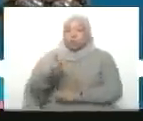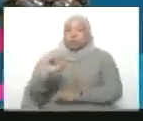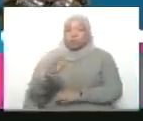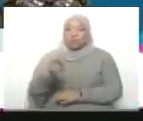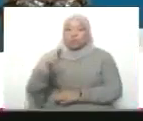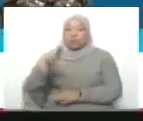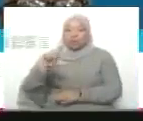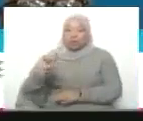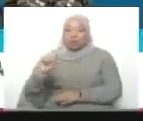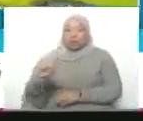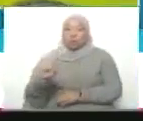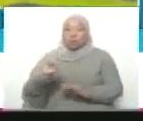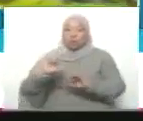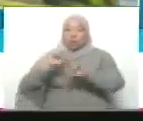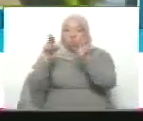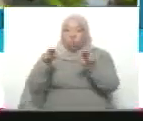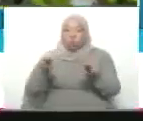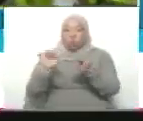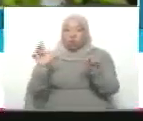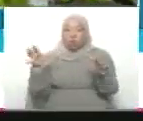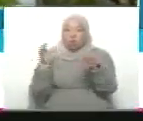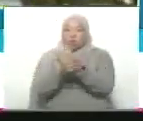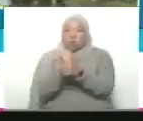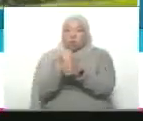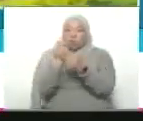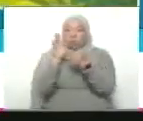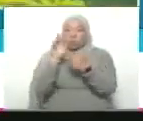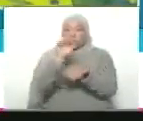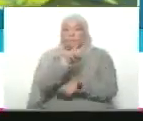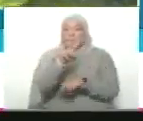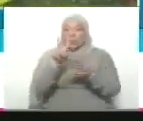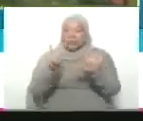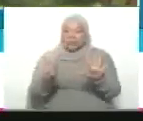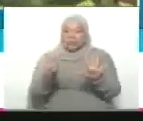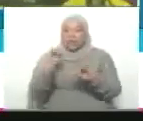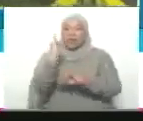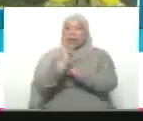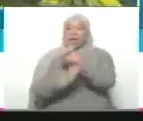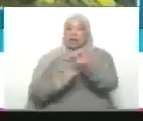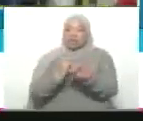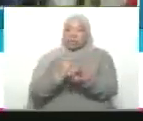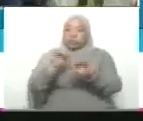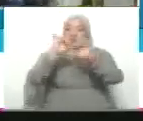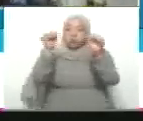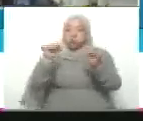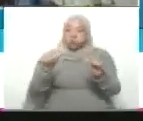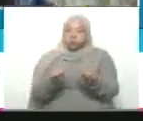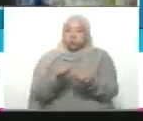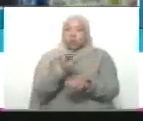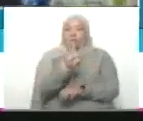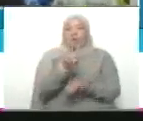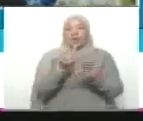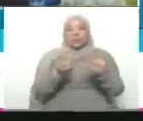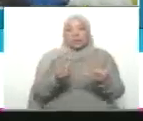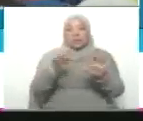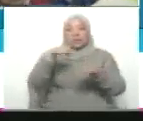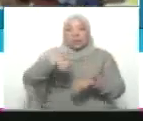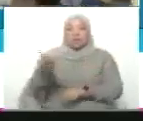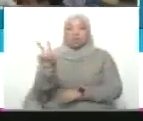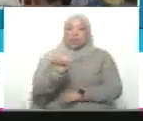de septiembre la muestra que reúne a 26 artistas internacionales, 47 artistas nacionales,